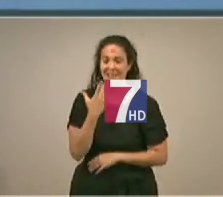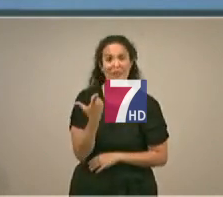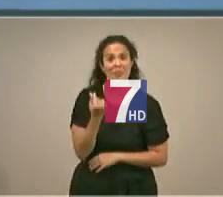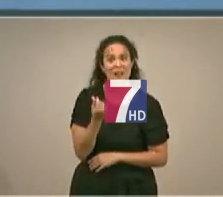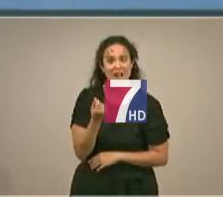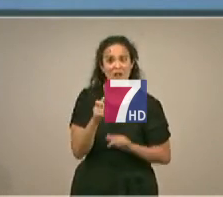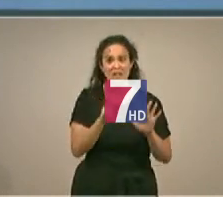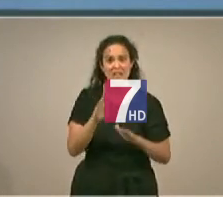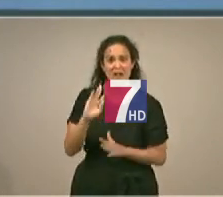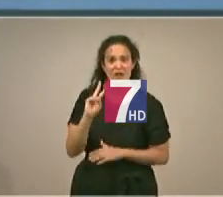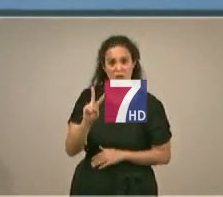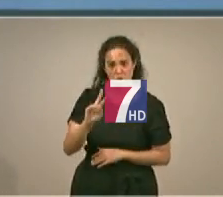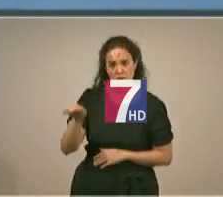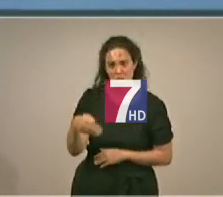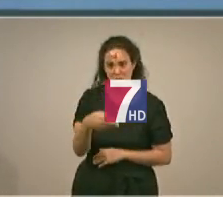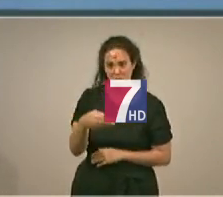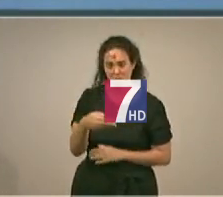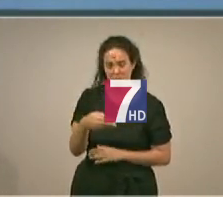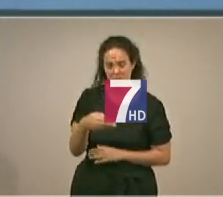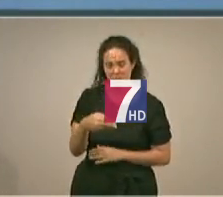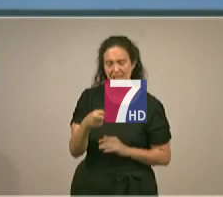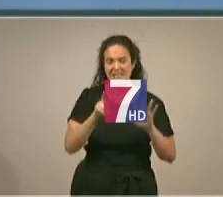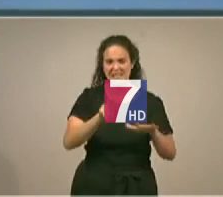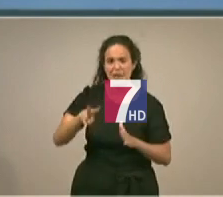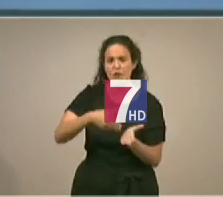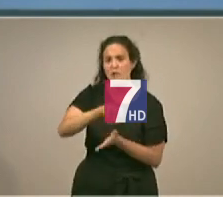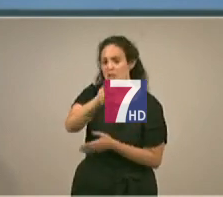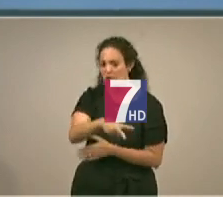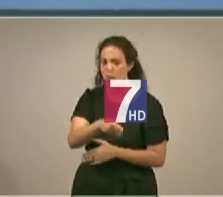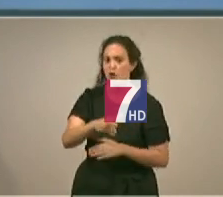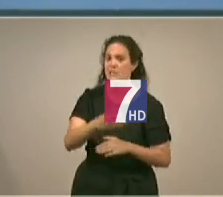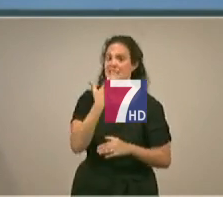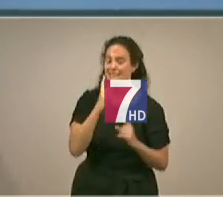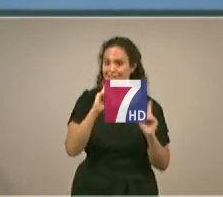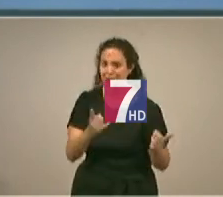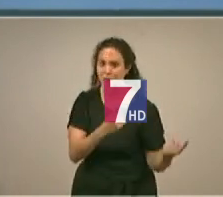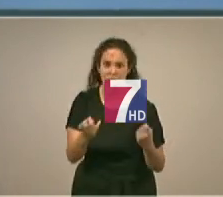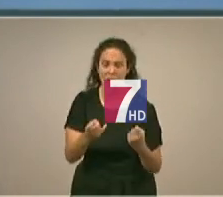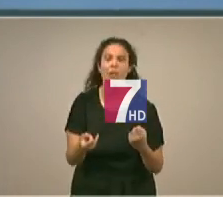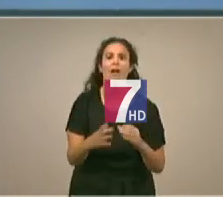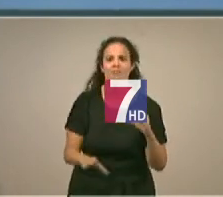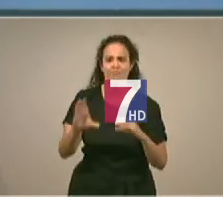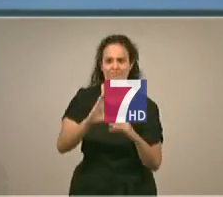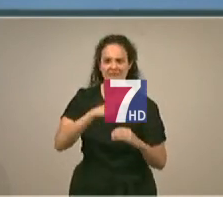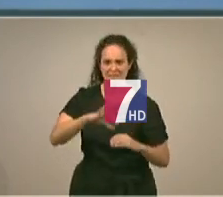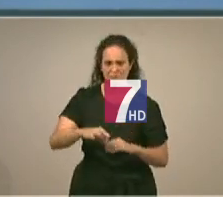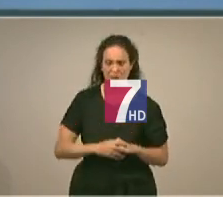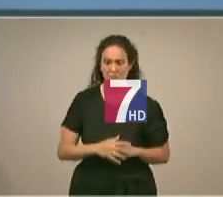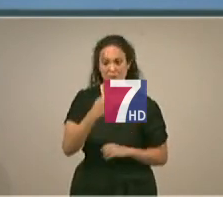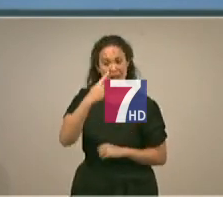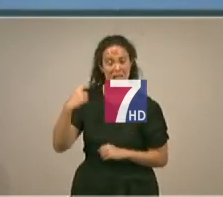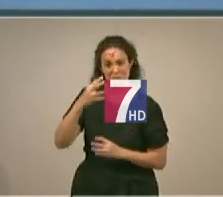inicial de 72 millones de euros podrá ser ampliada Si fuera necesario y por poner algunos datos sobre la mesa el año